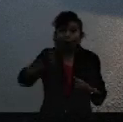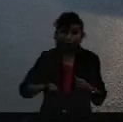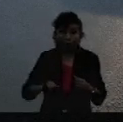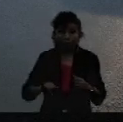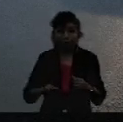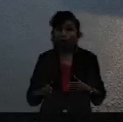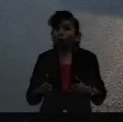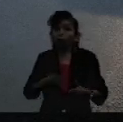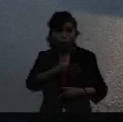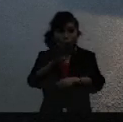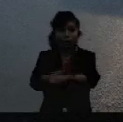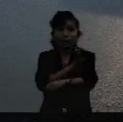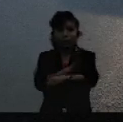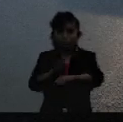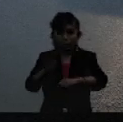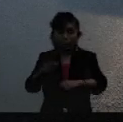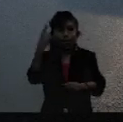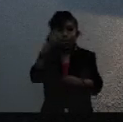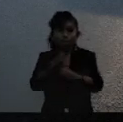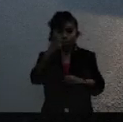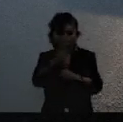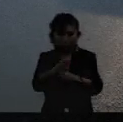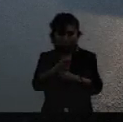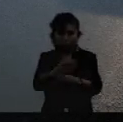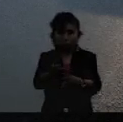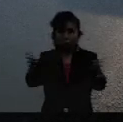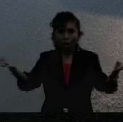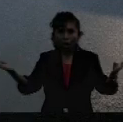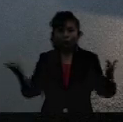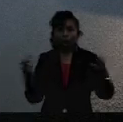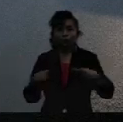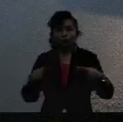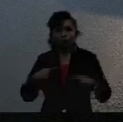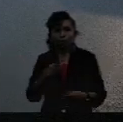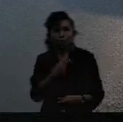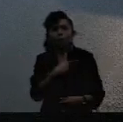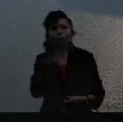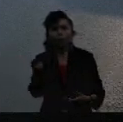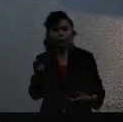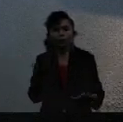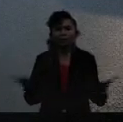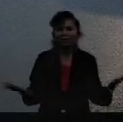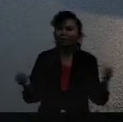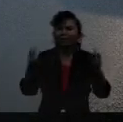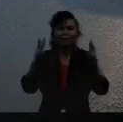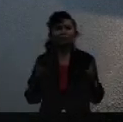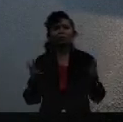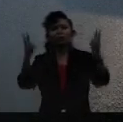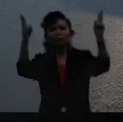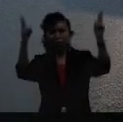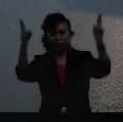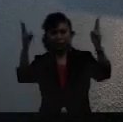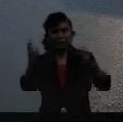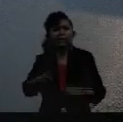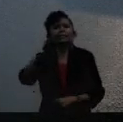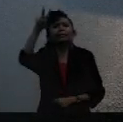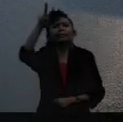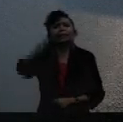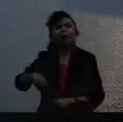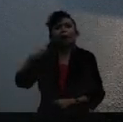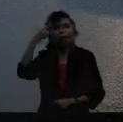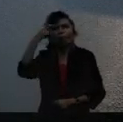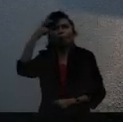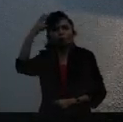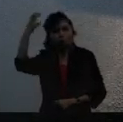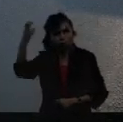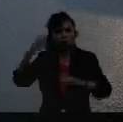el bien de todos primero las y los pobres y no se trata de una frase es una convicción es un